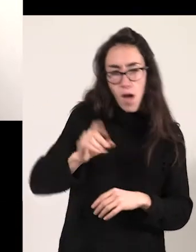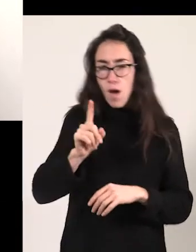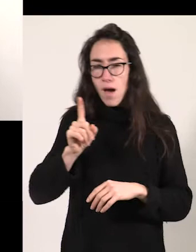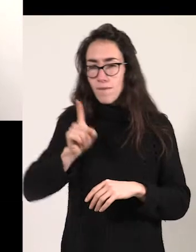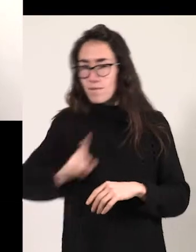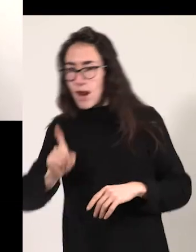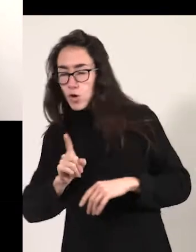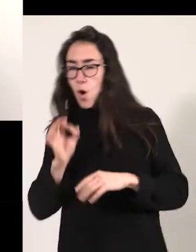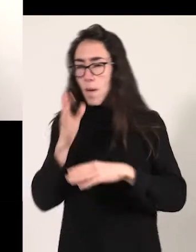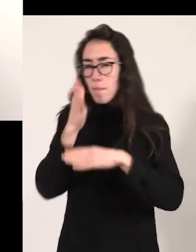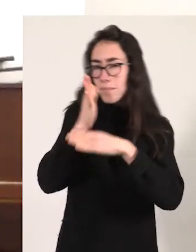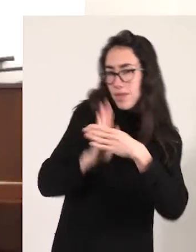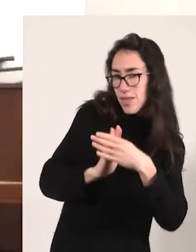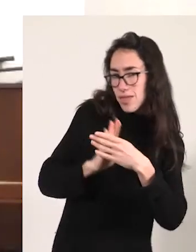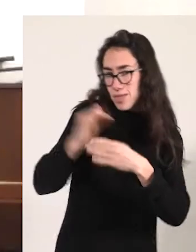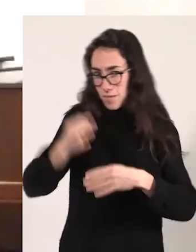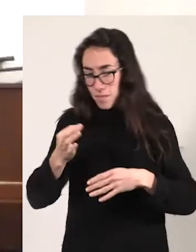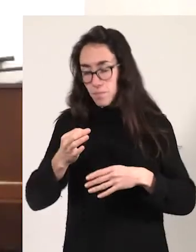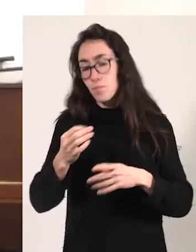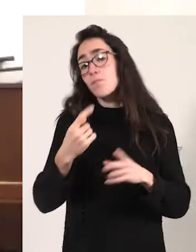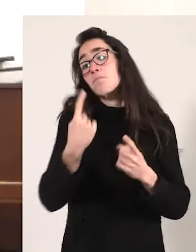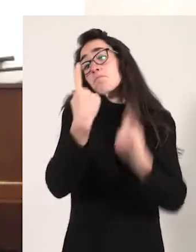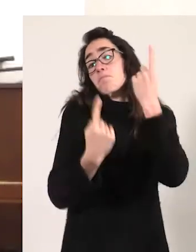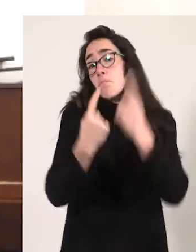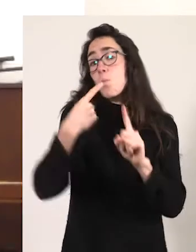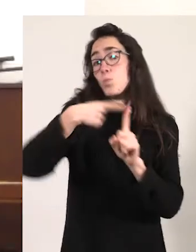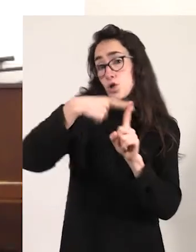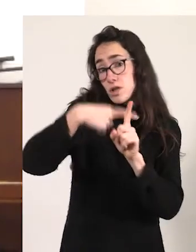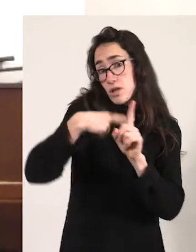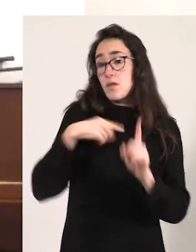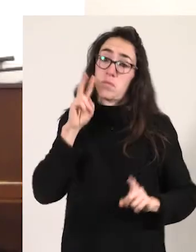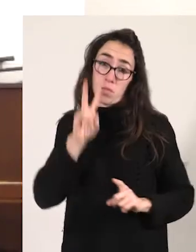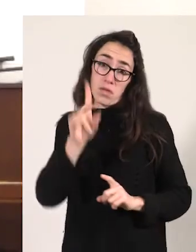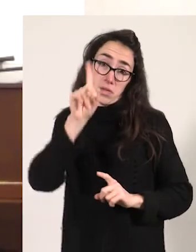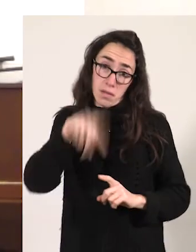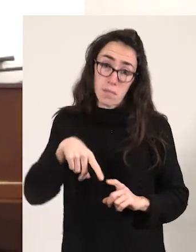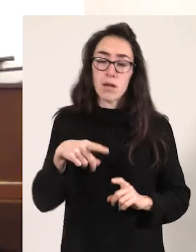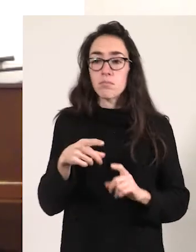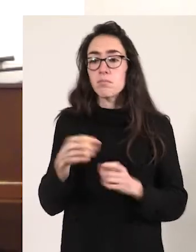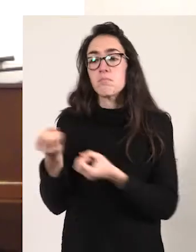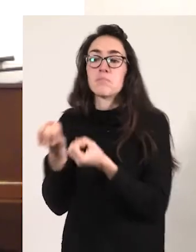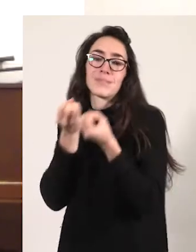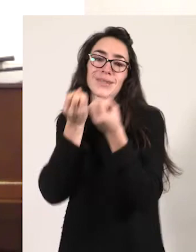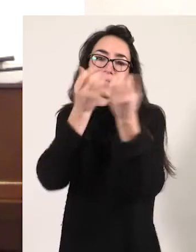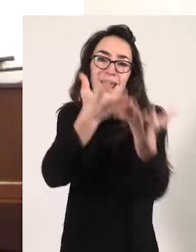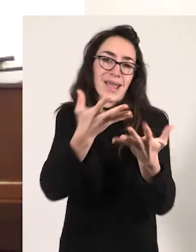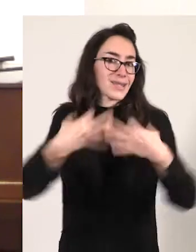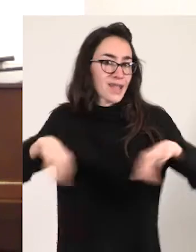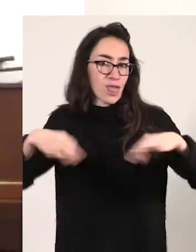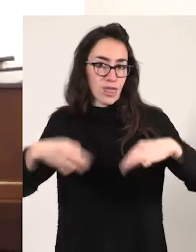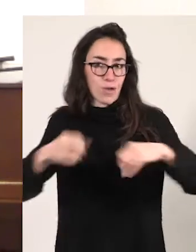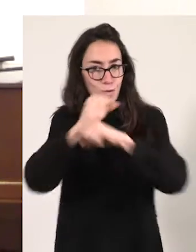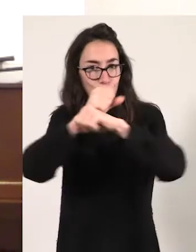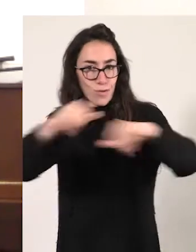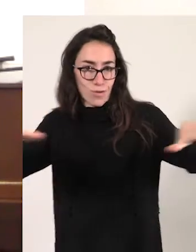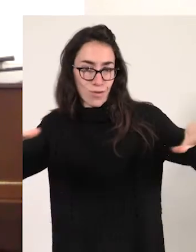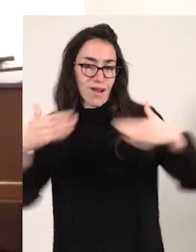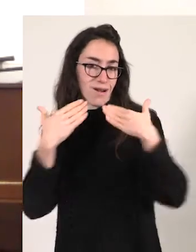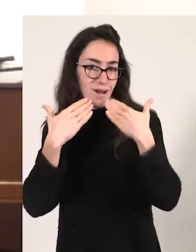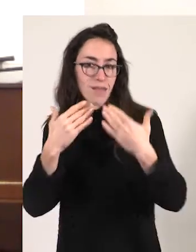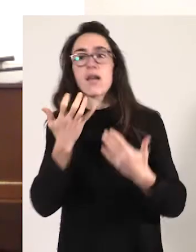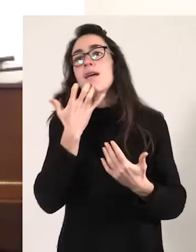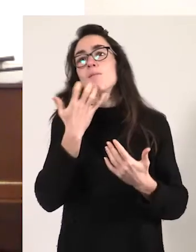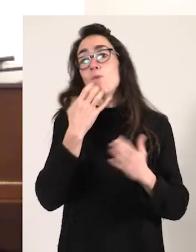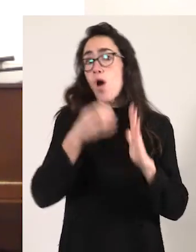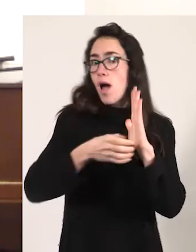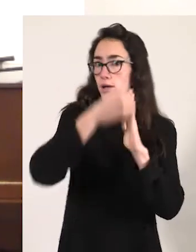¿no? También he visto cosas positivas, o sea, los medios de comunicación han servido para trasladar mensajes muy sencillos que eran